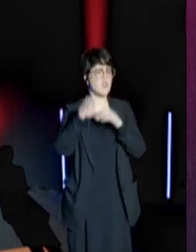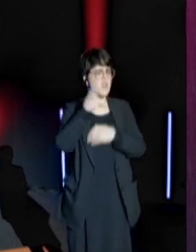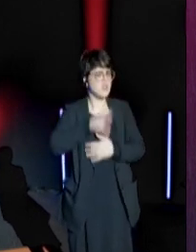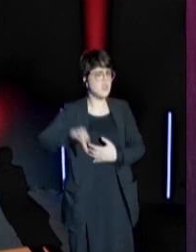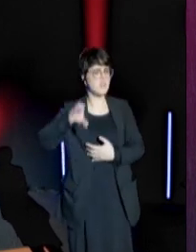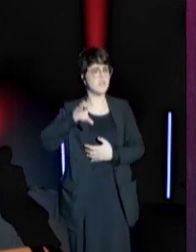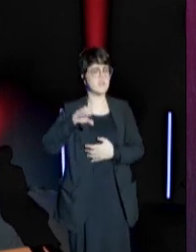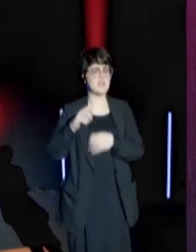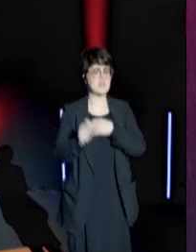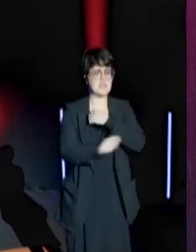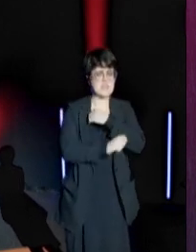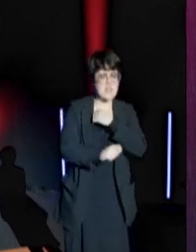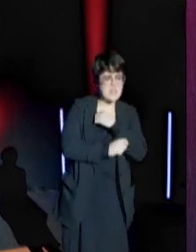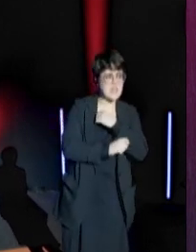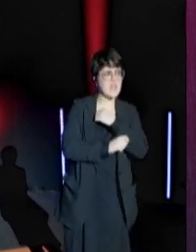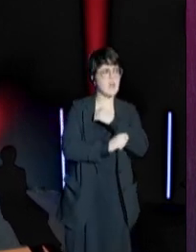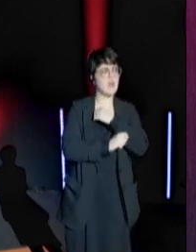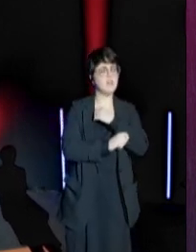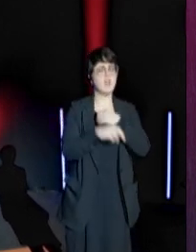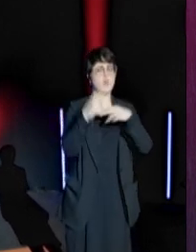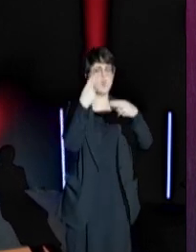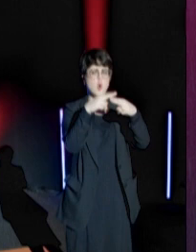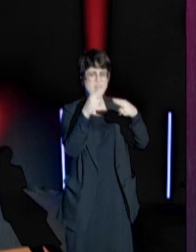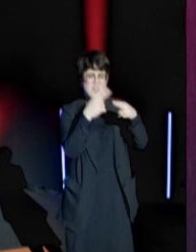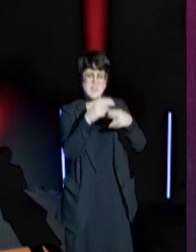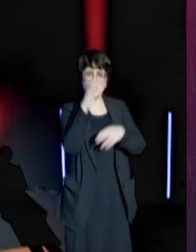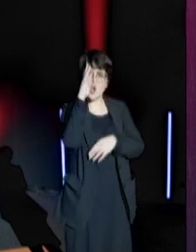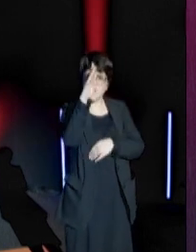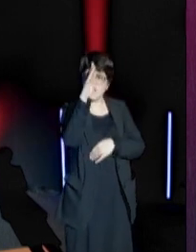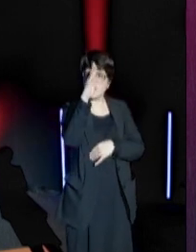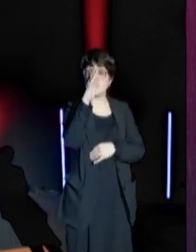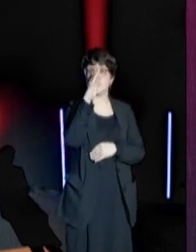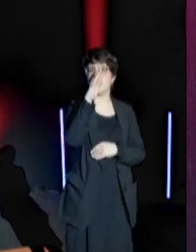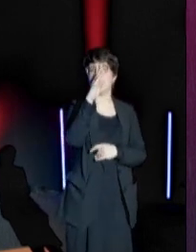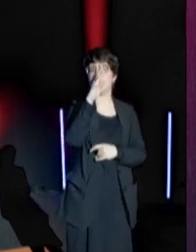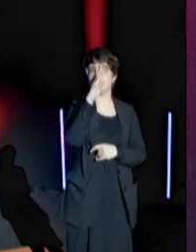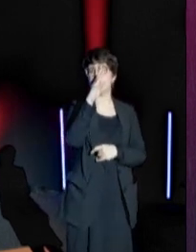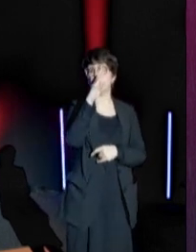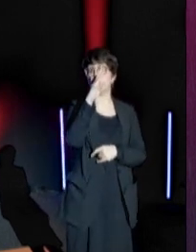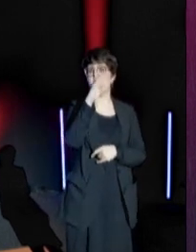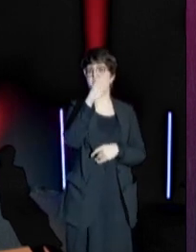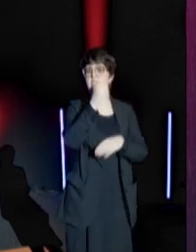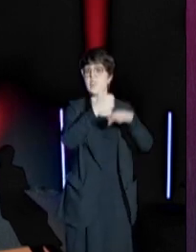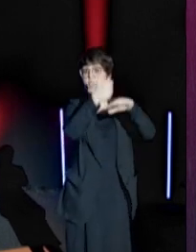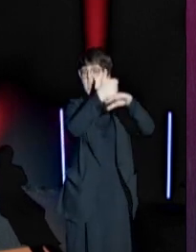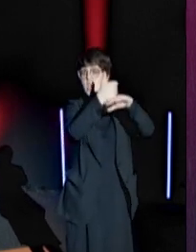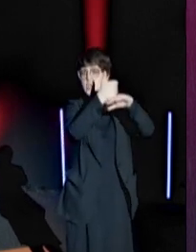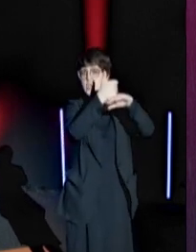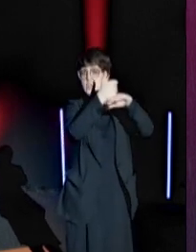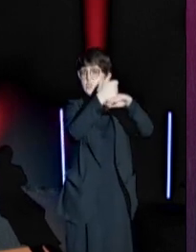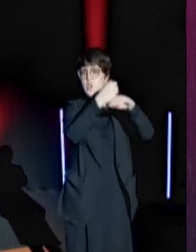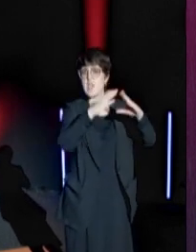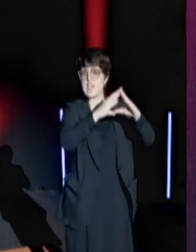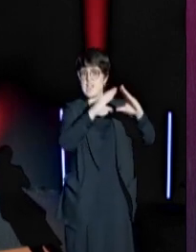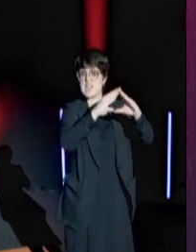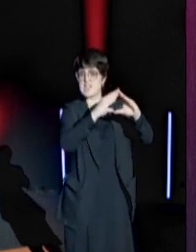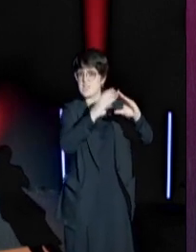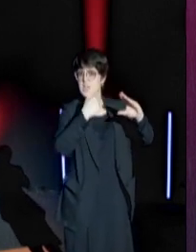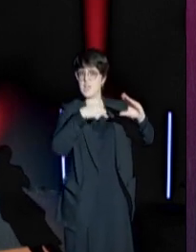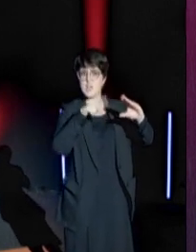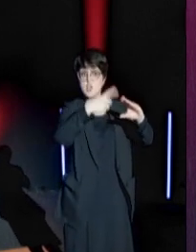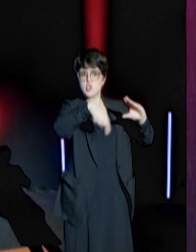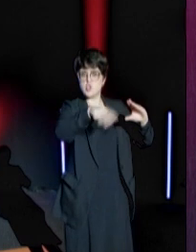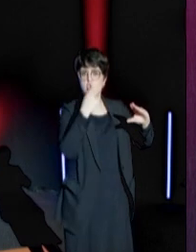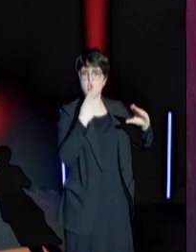statement and philosophers clerics and ceos this commitment must be made